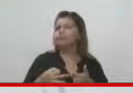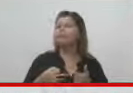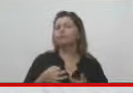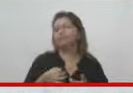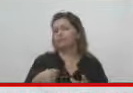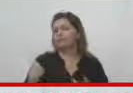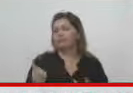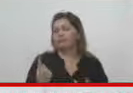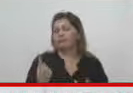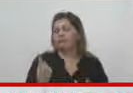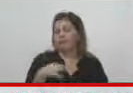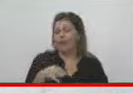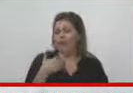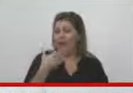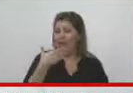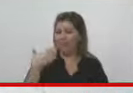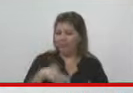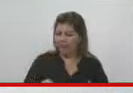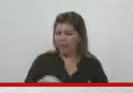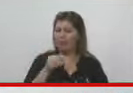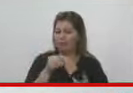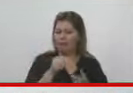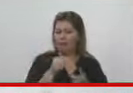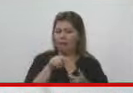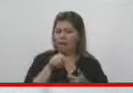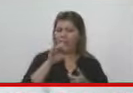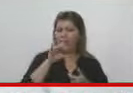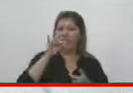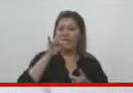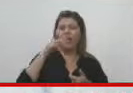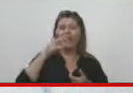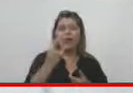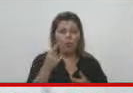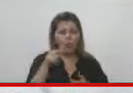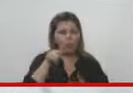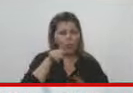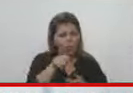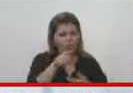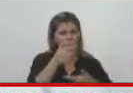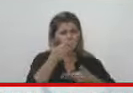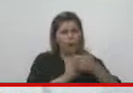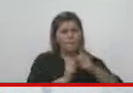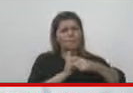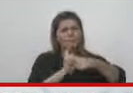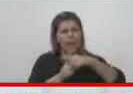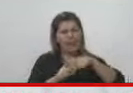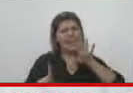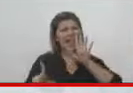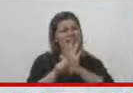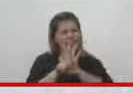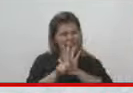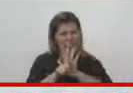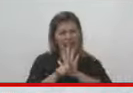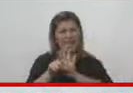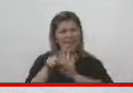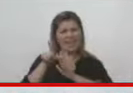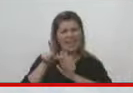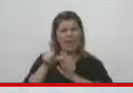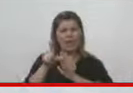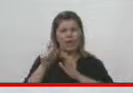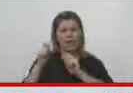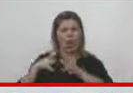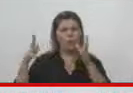que entender que esta ley, este DNU, sumado a la ley ómnibus que se cayó en la Cámara de Diputados y que